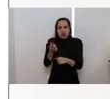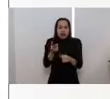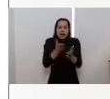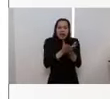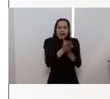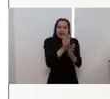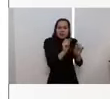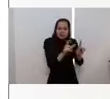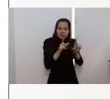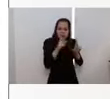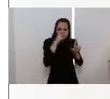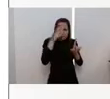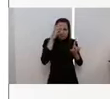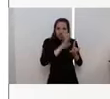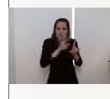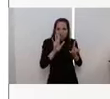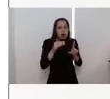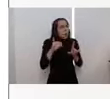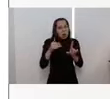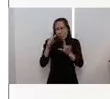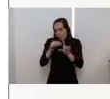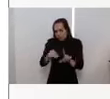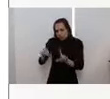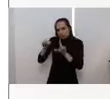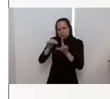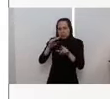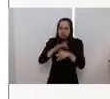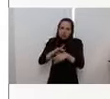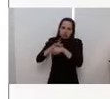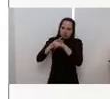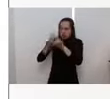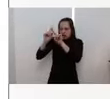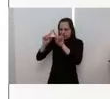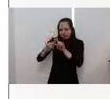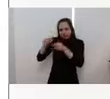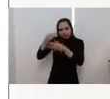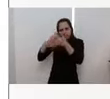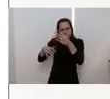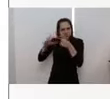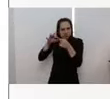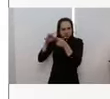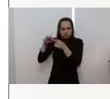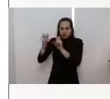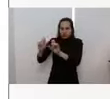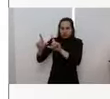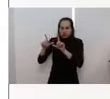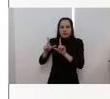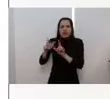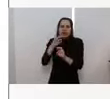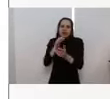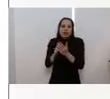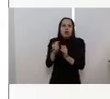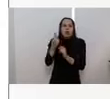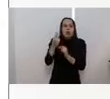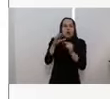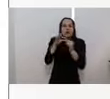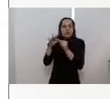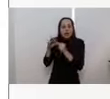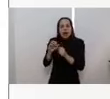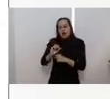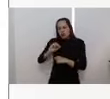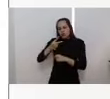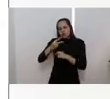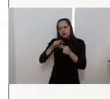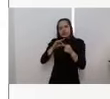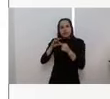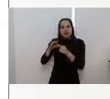y por supuesto el número de estudiantes que vienen a hacer su formación en su primera o segunda especialidad tanto en la universidad militar no a